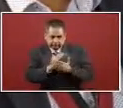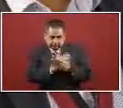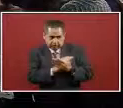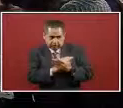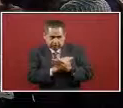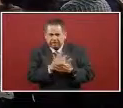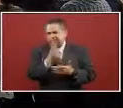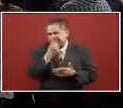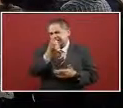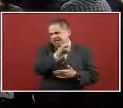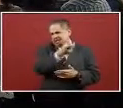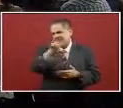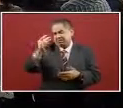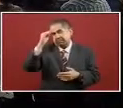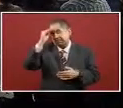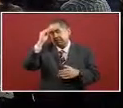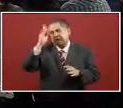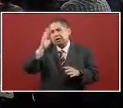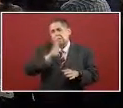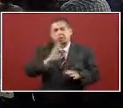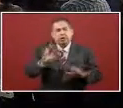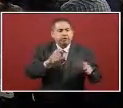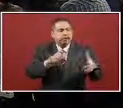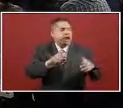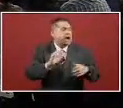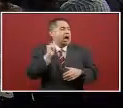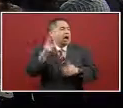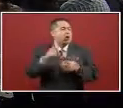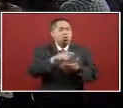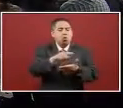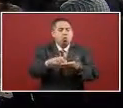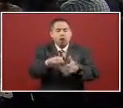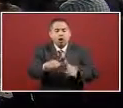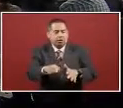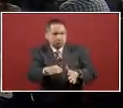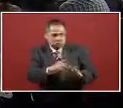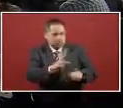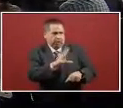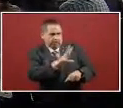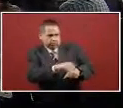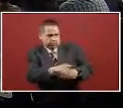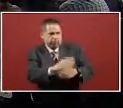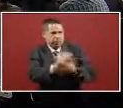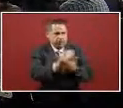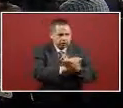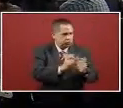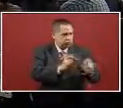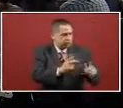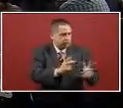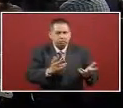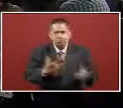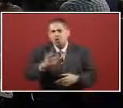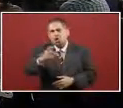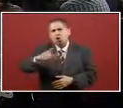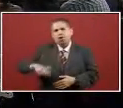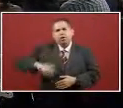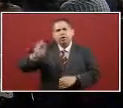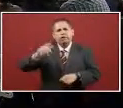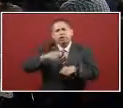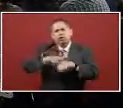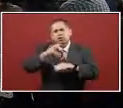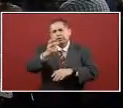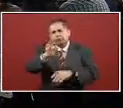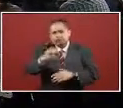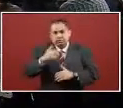territorio, para, como se dice, tener en sosiego una plaza. ¿Cuál es la postura del gobierno federal sobre este asunto?